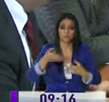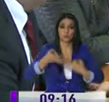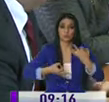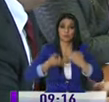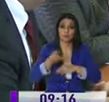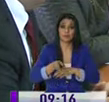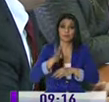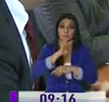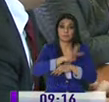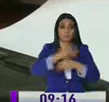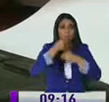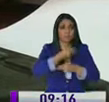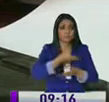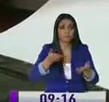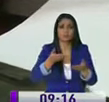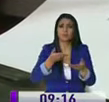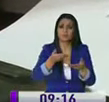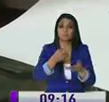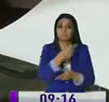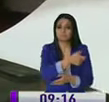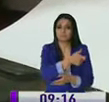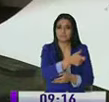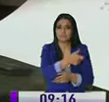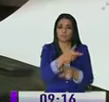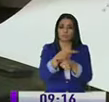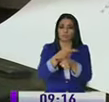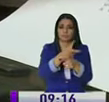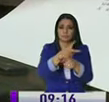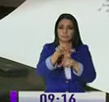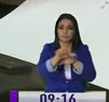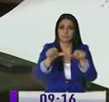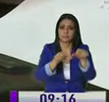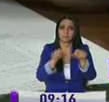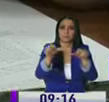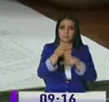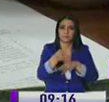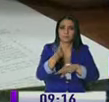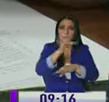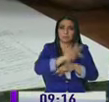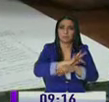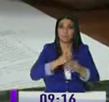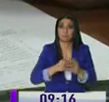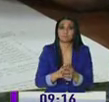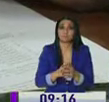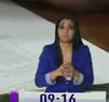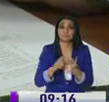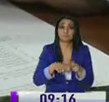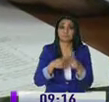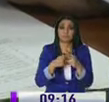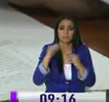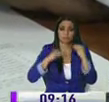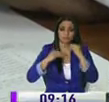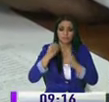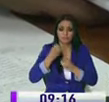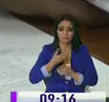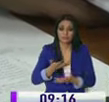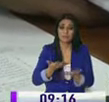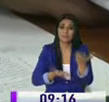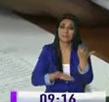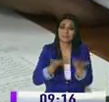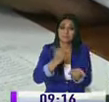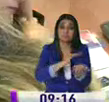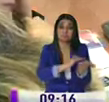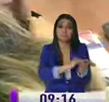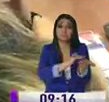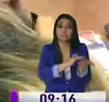poco conocimiento del informe emitido por el call mediante el cual se dio paso a que se elaboren los informes para la entrega de una posible amnistía